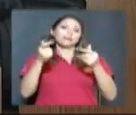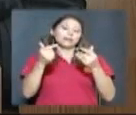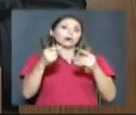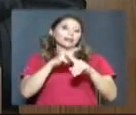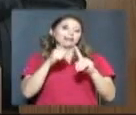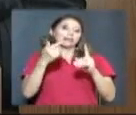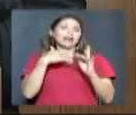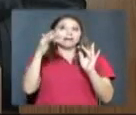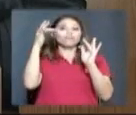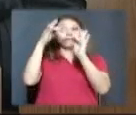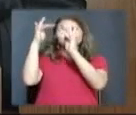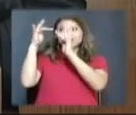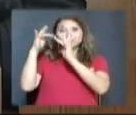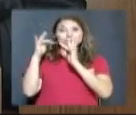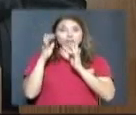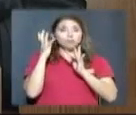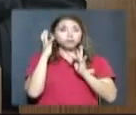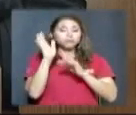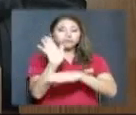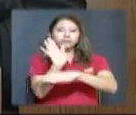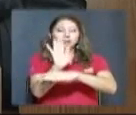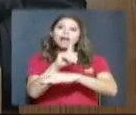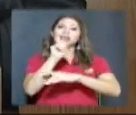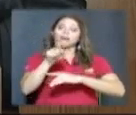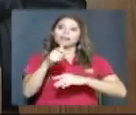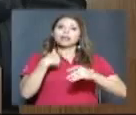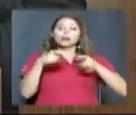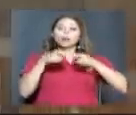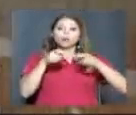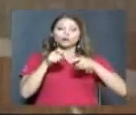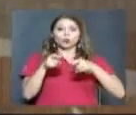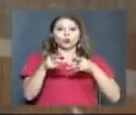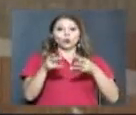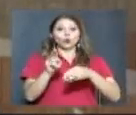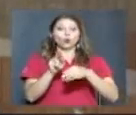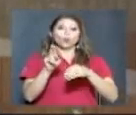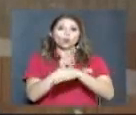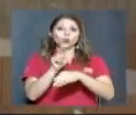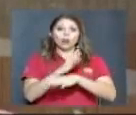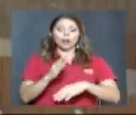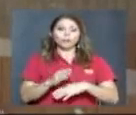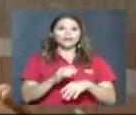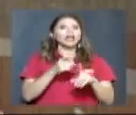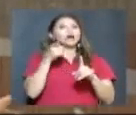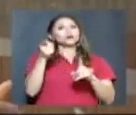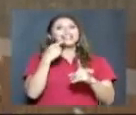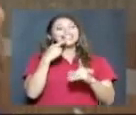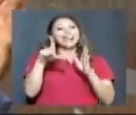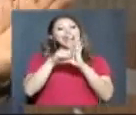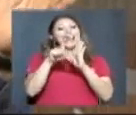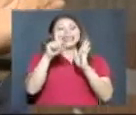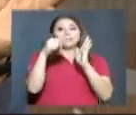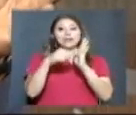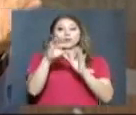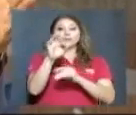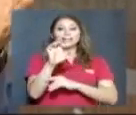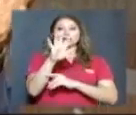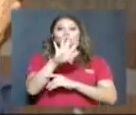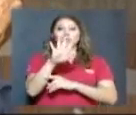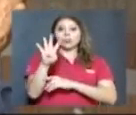limitaciones, tiene que tener un uso controlado. Cuando vos mencionas que la ley del 54 no es porque sea el 54, es que si uno mide